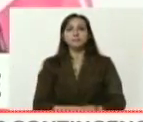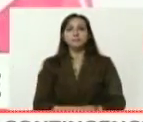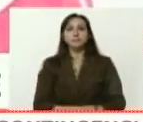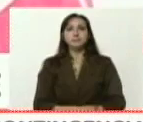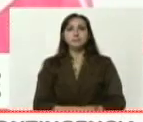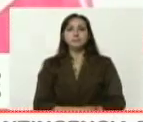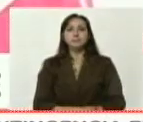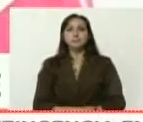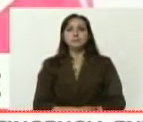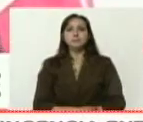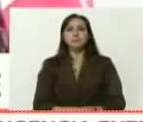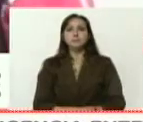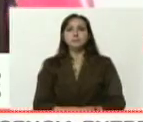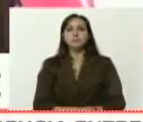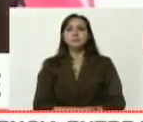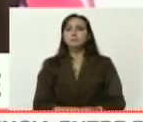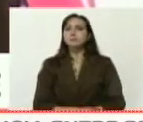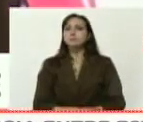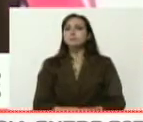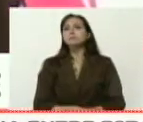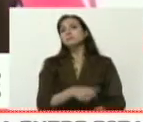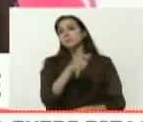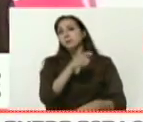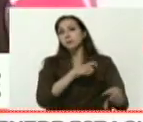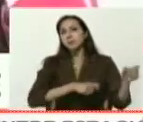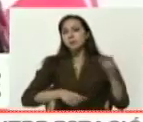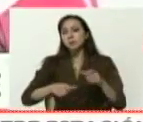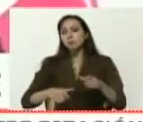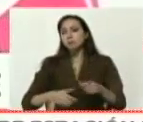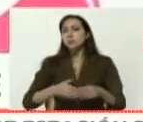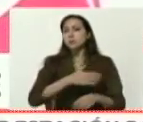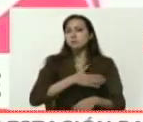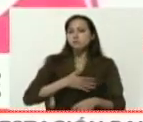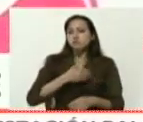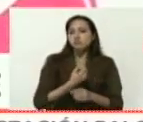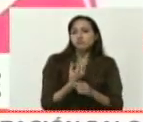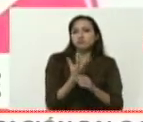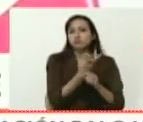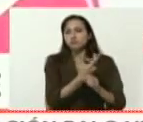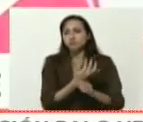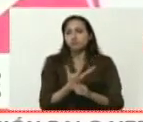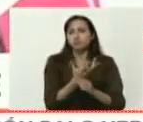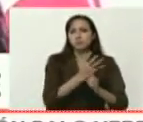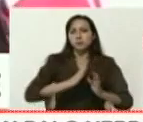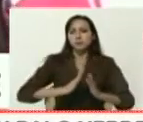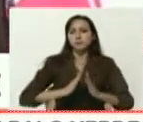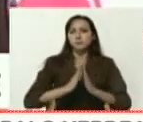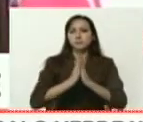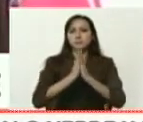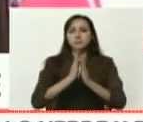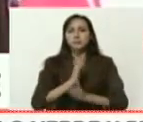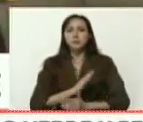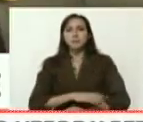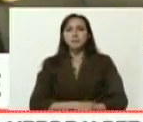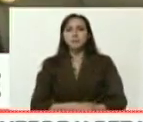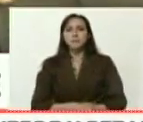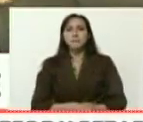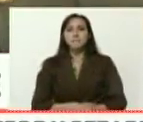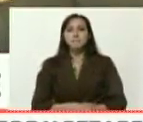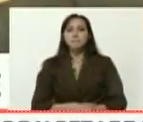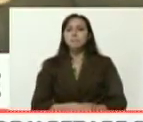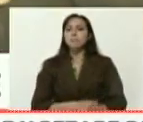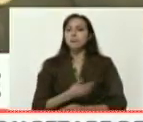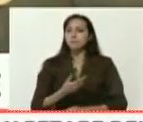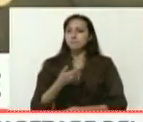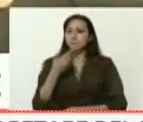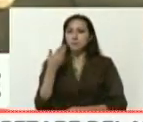¿Cuántos intentaron levantar la antorcha sagrada que cayó de las manos del